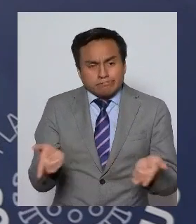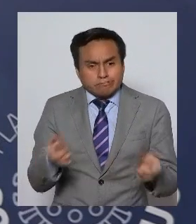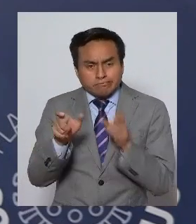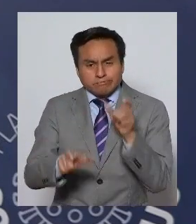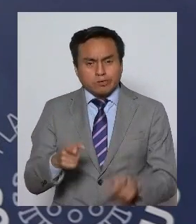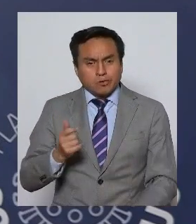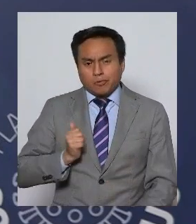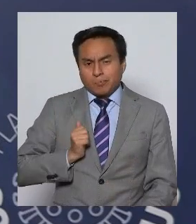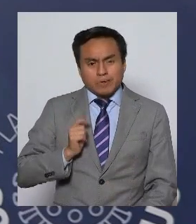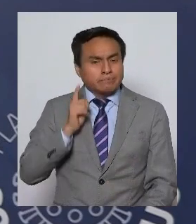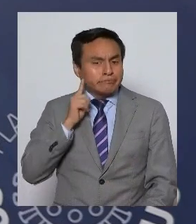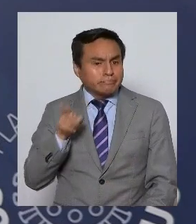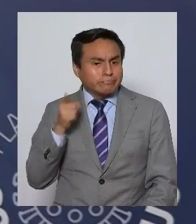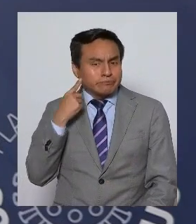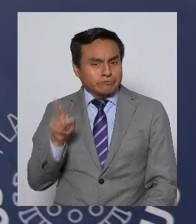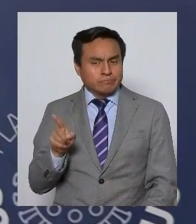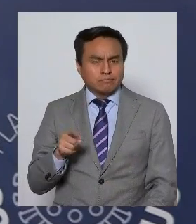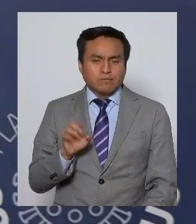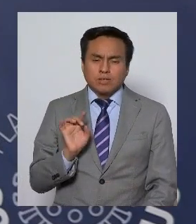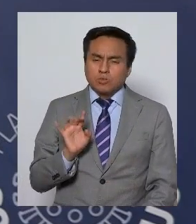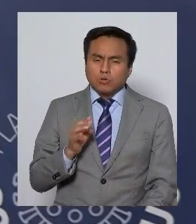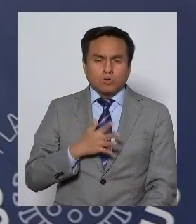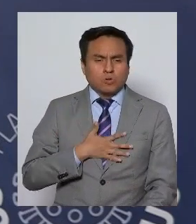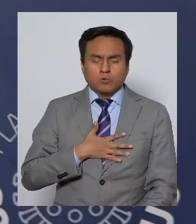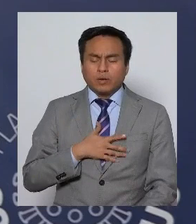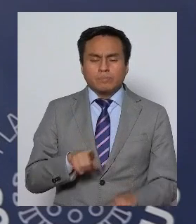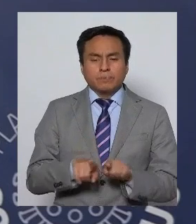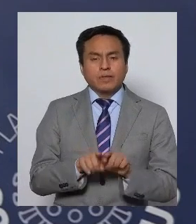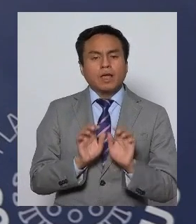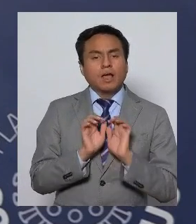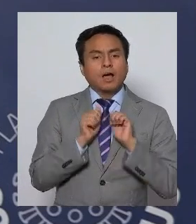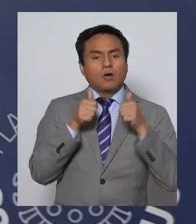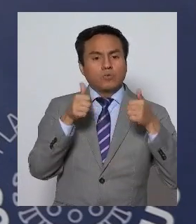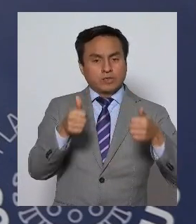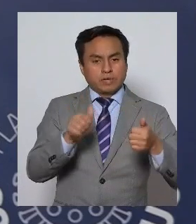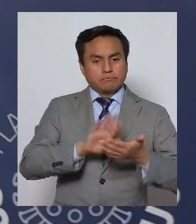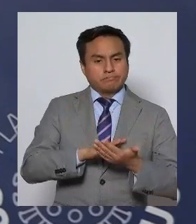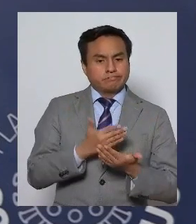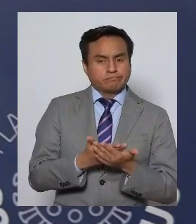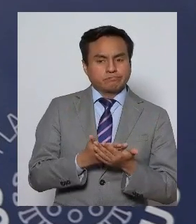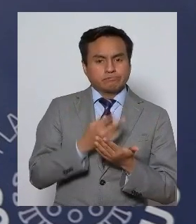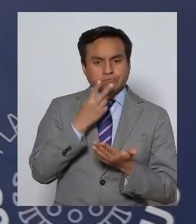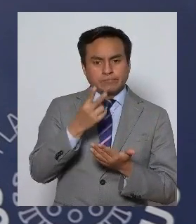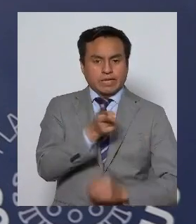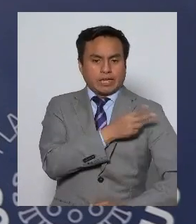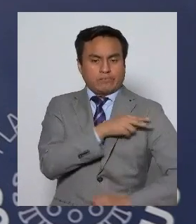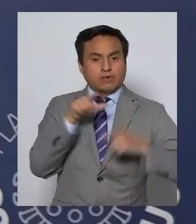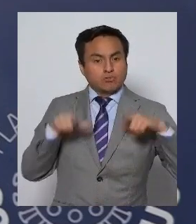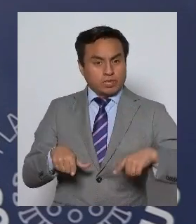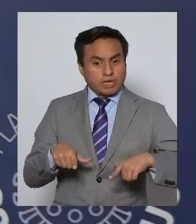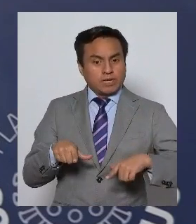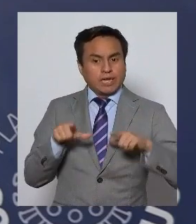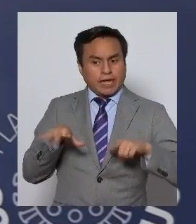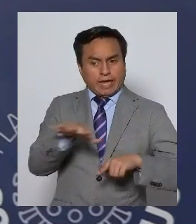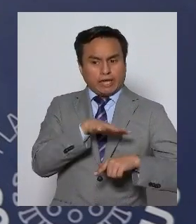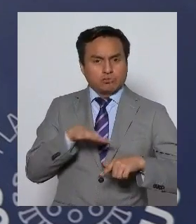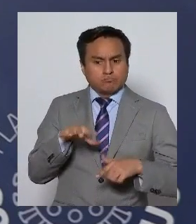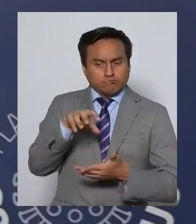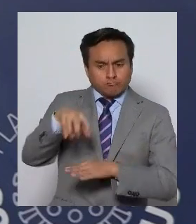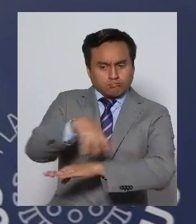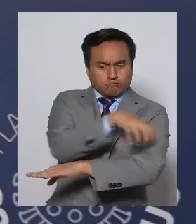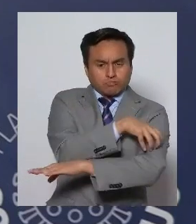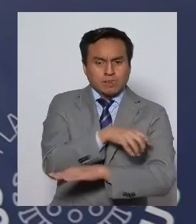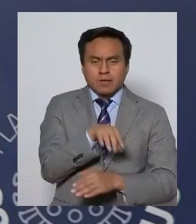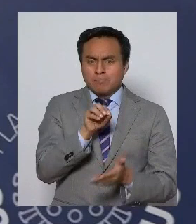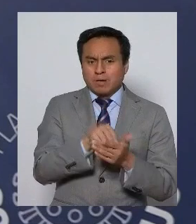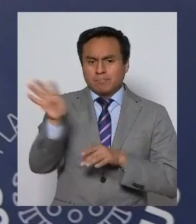eso que con mucho dolor la autoridad ha tenido que, los jefes de zona en particular, han tenido que